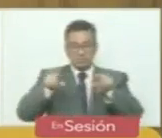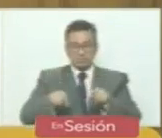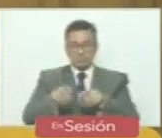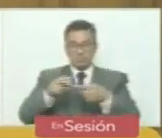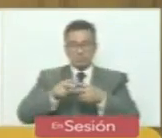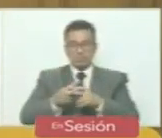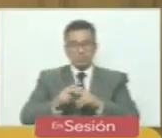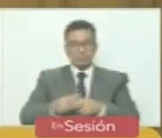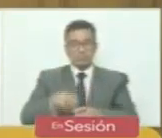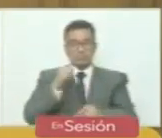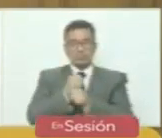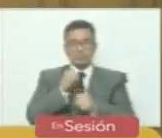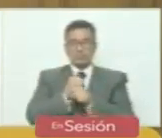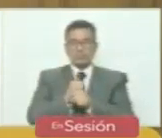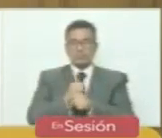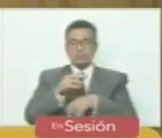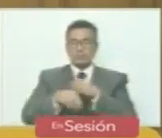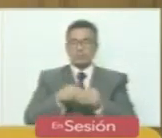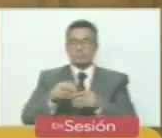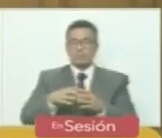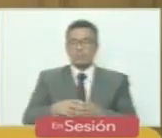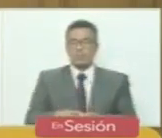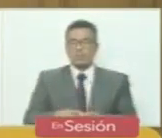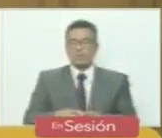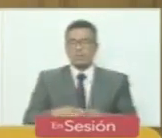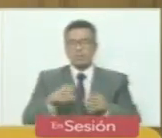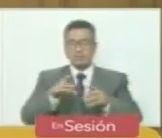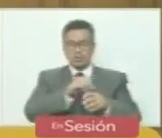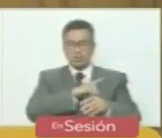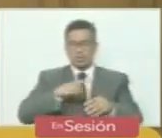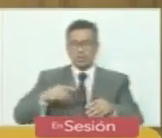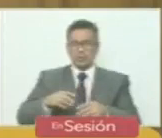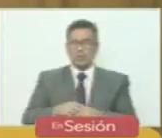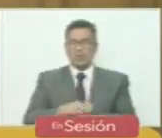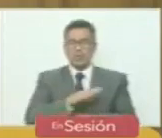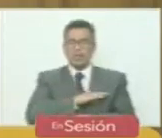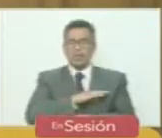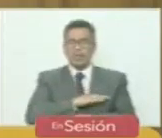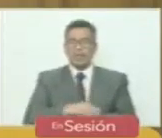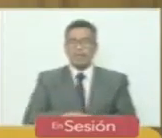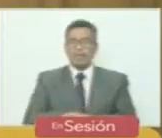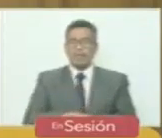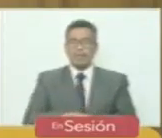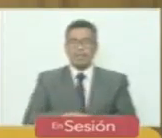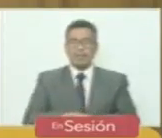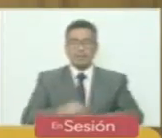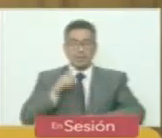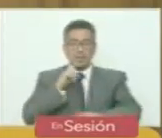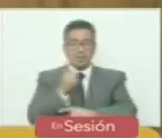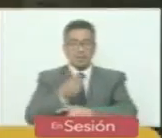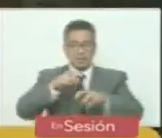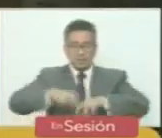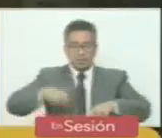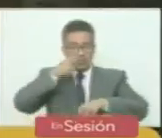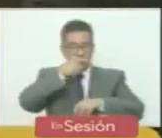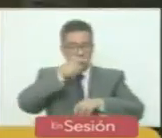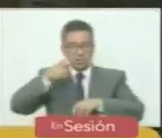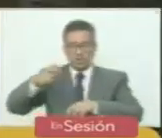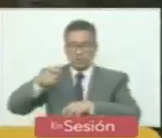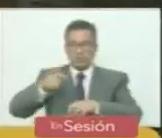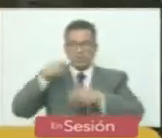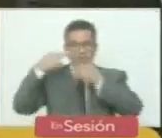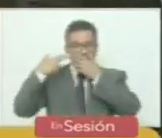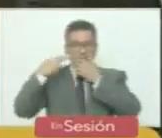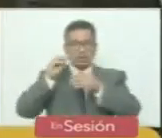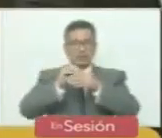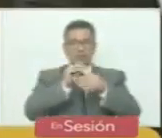herramientas de trabajo, violentando de esa forma sus derechos, al acusarles de espionaje y terrorismo sin